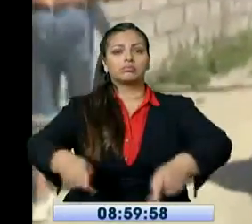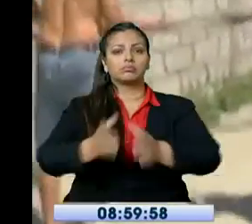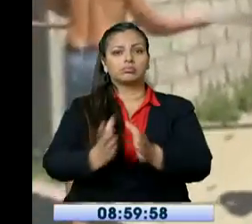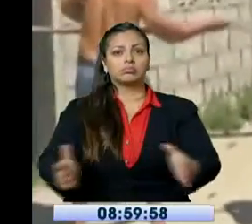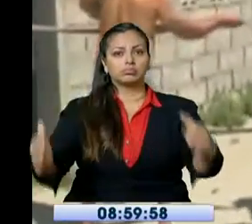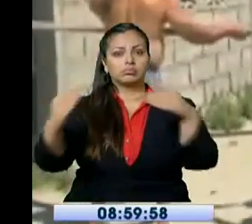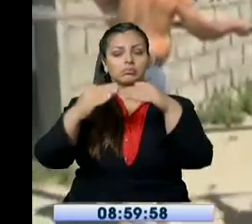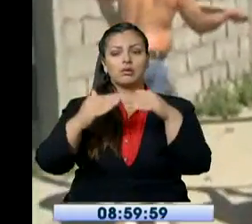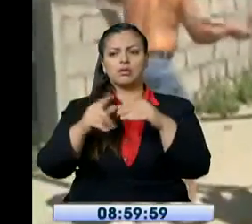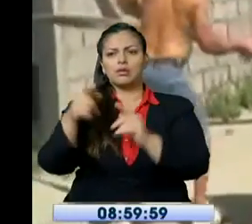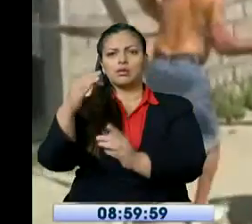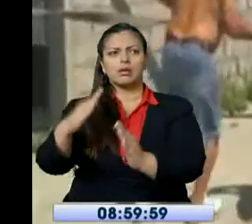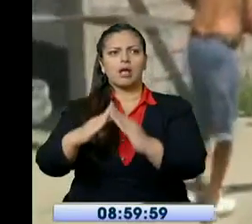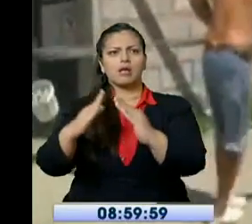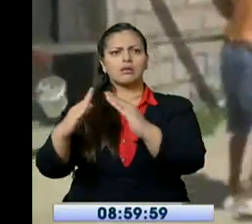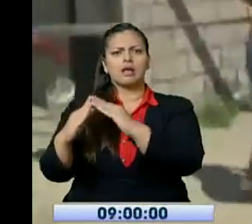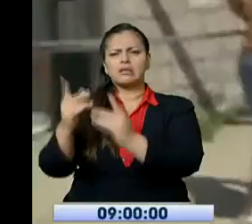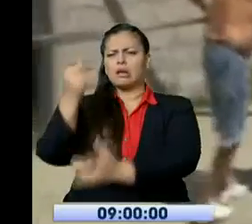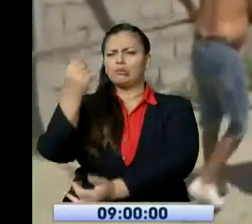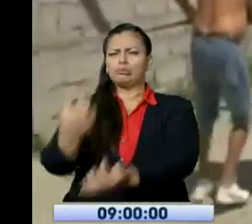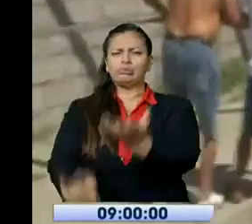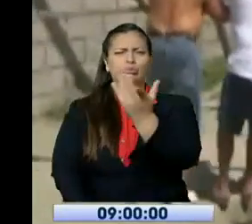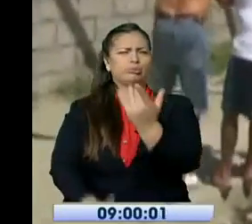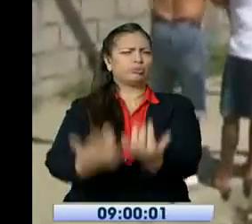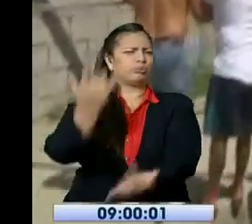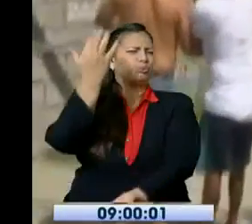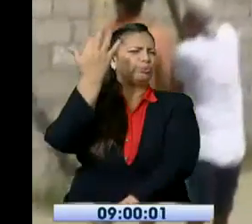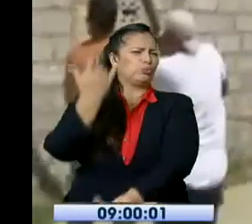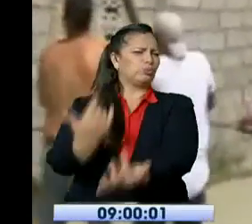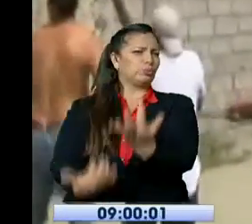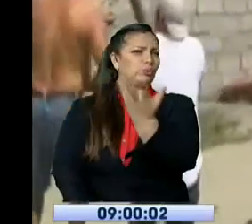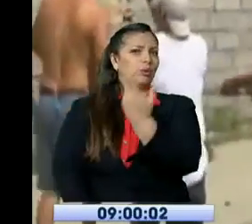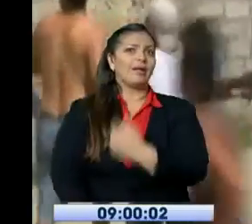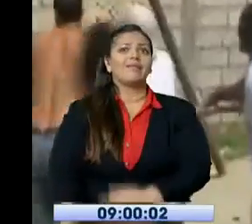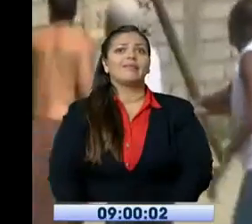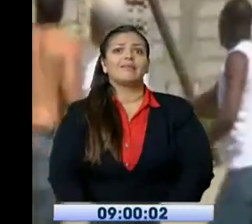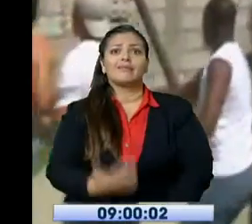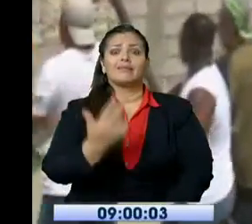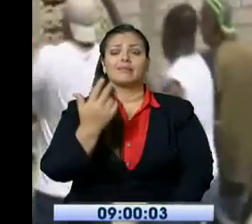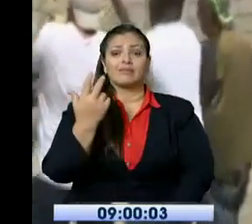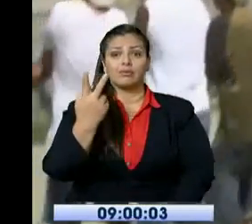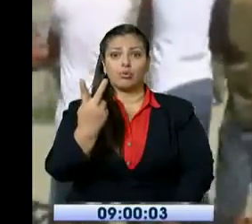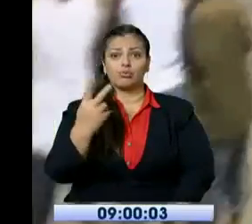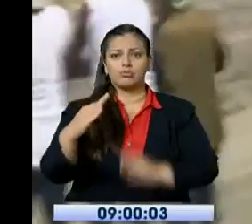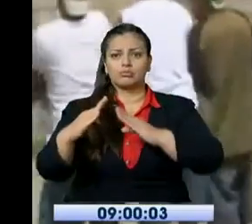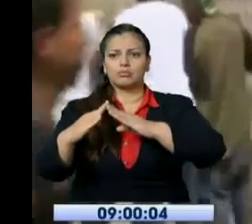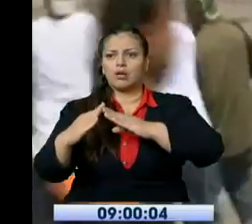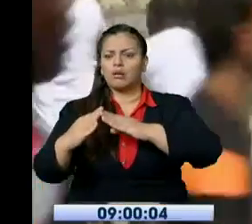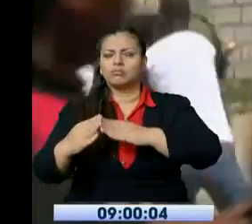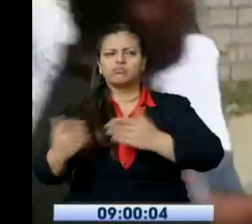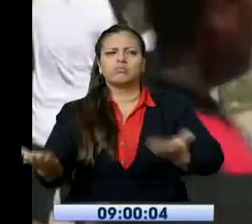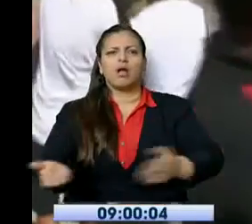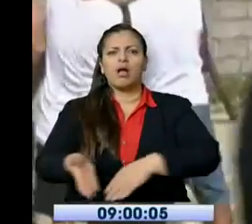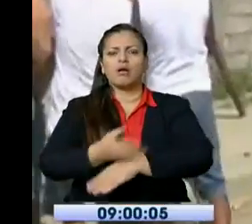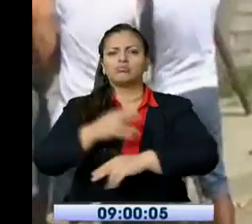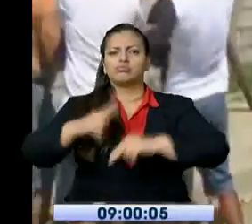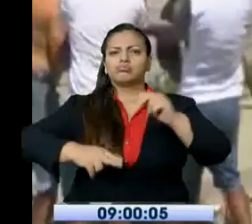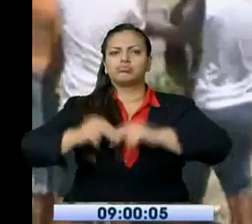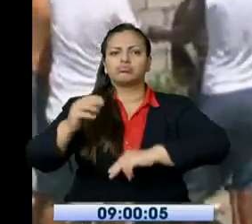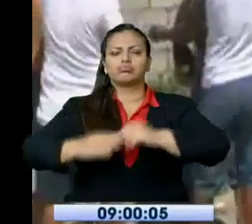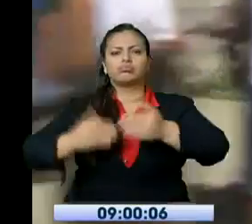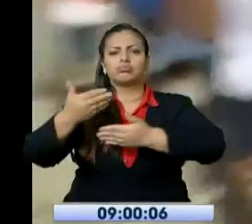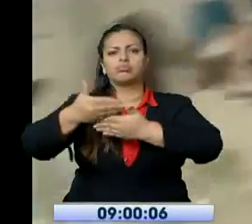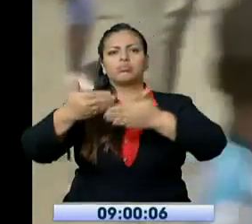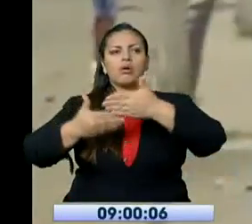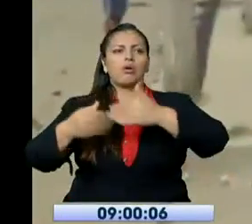semana. El fuego vorazmente consumió tres viviendas, dos de ellas eran de construcción mixta, y allí